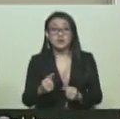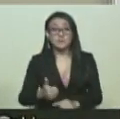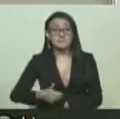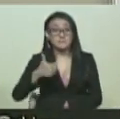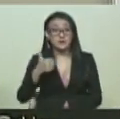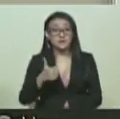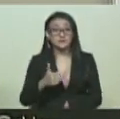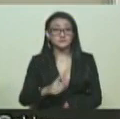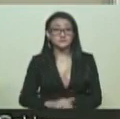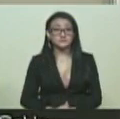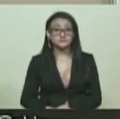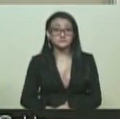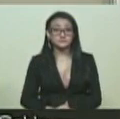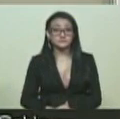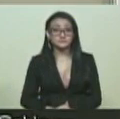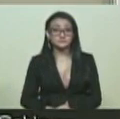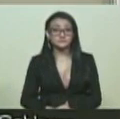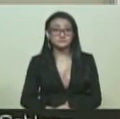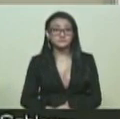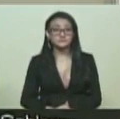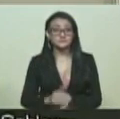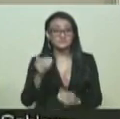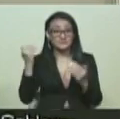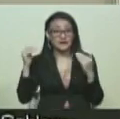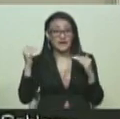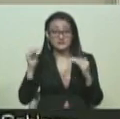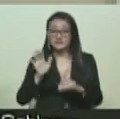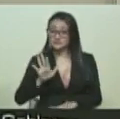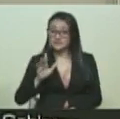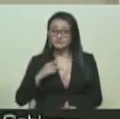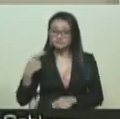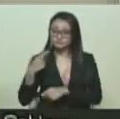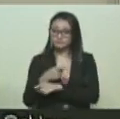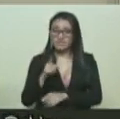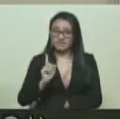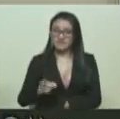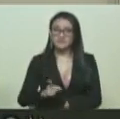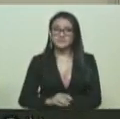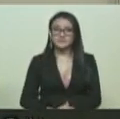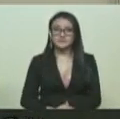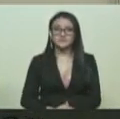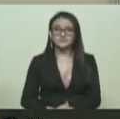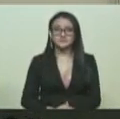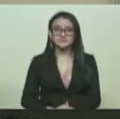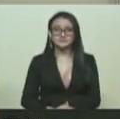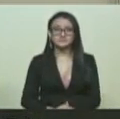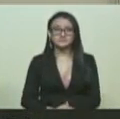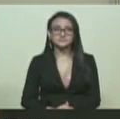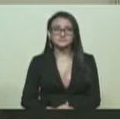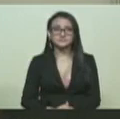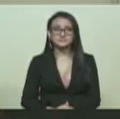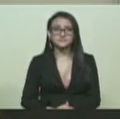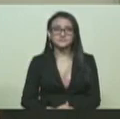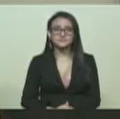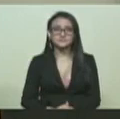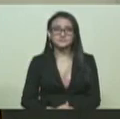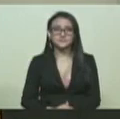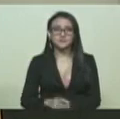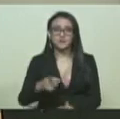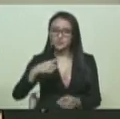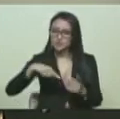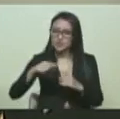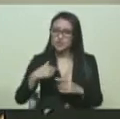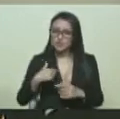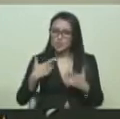Es nuestra obligación ética, moral, porque nosotros somos